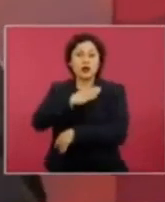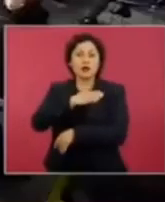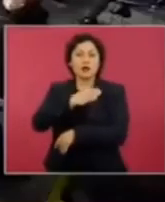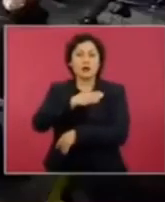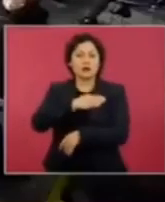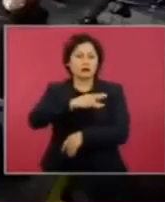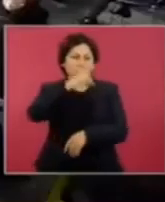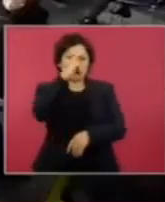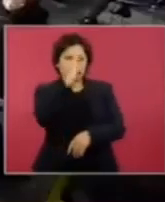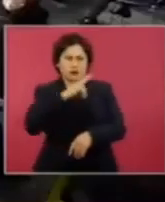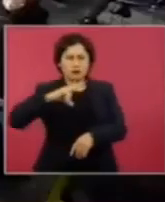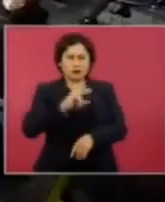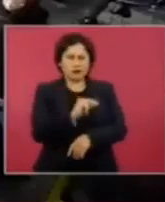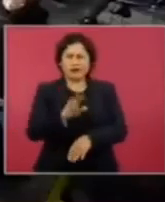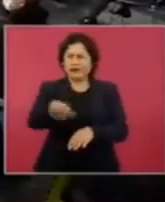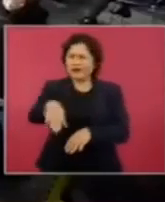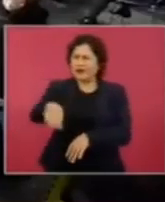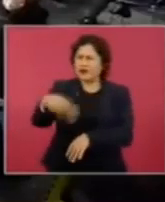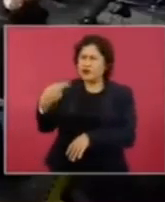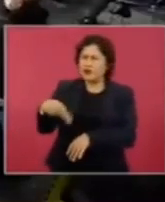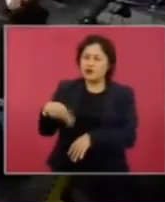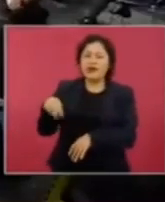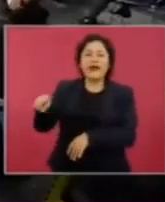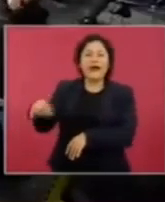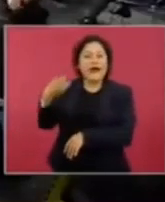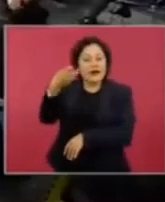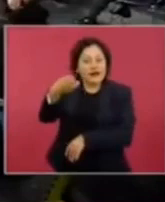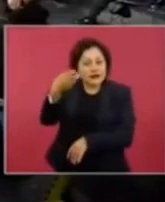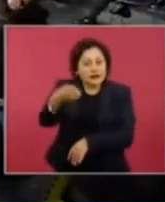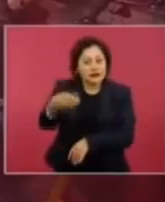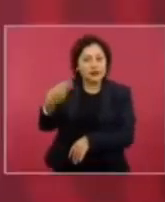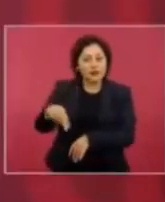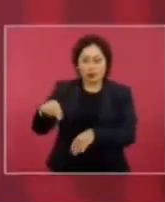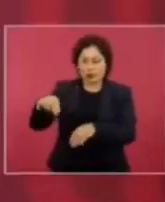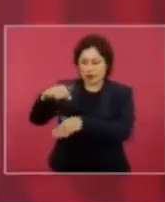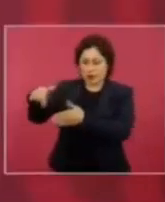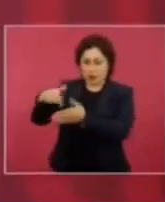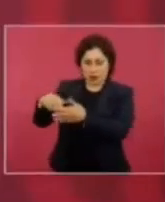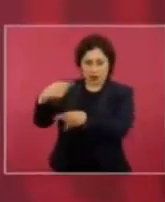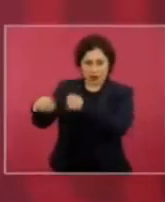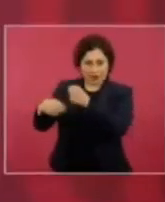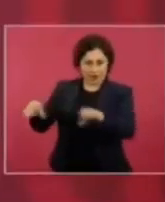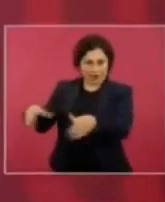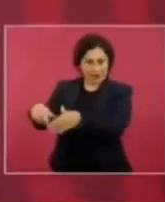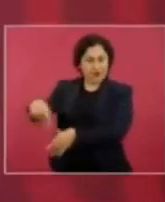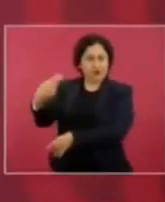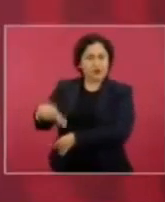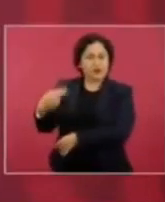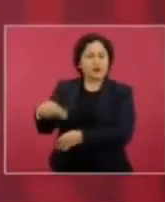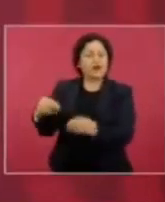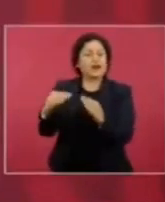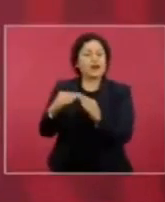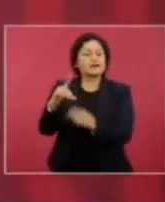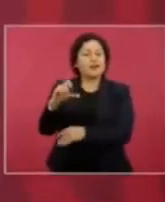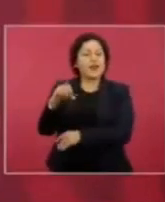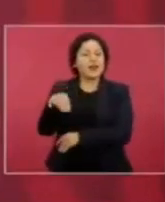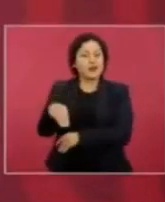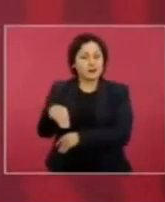ese? Casa Lam, imagínense, ¿sí? De